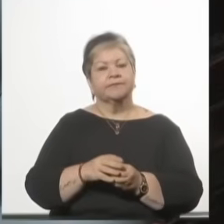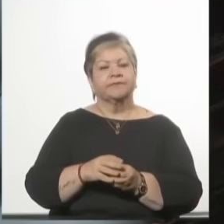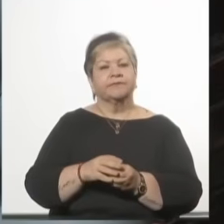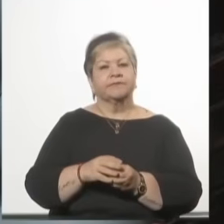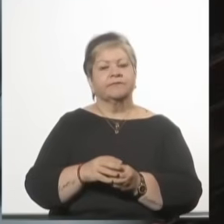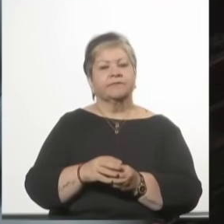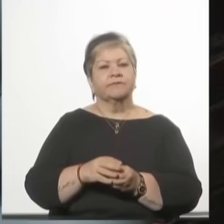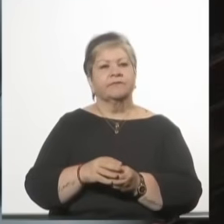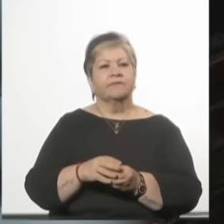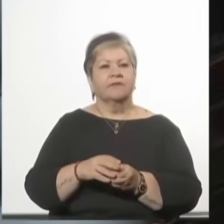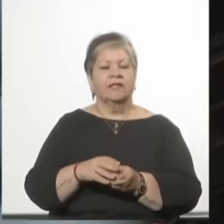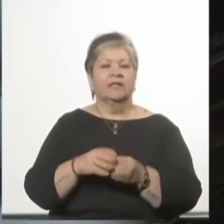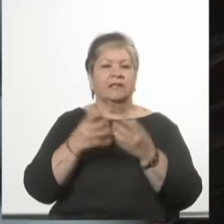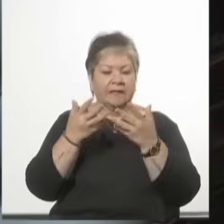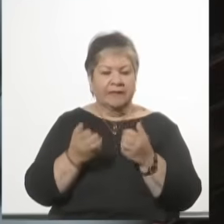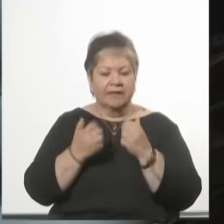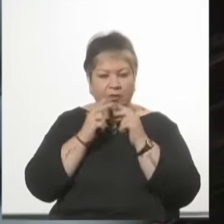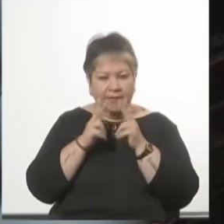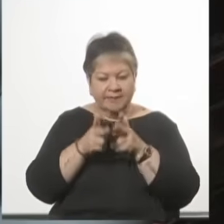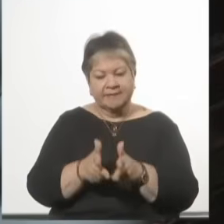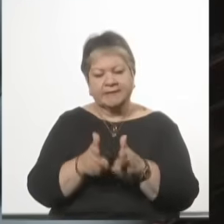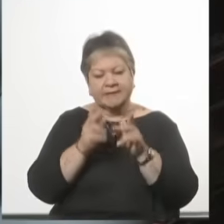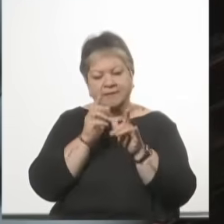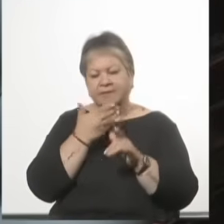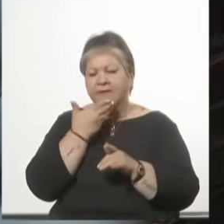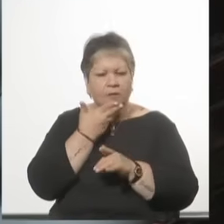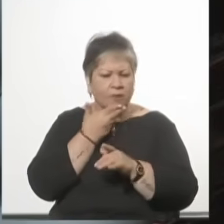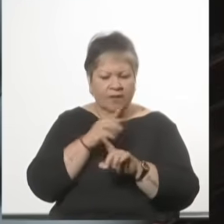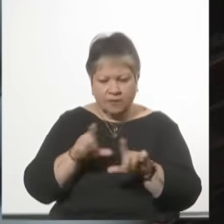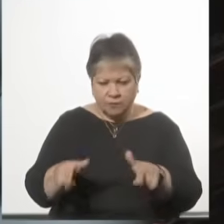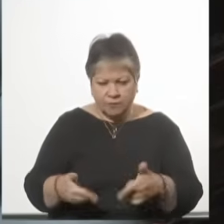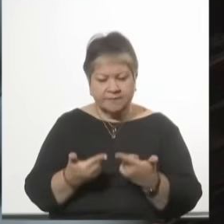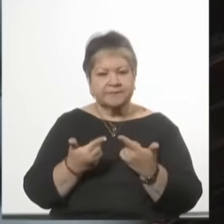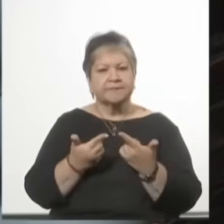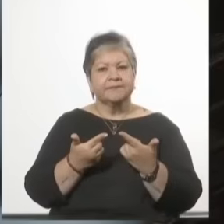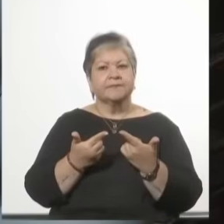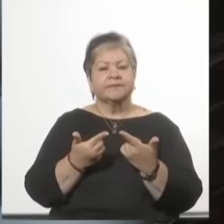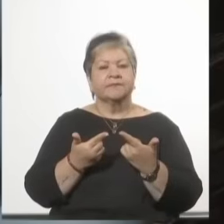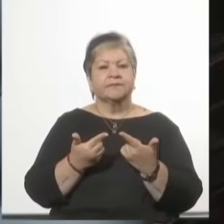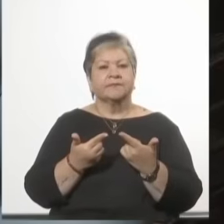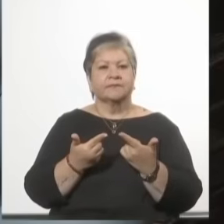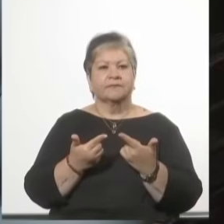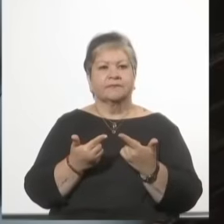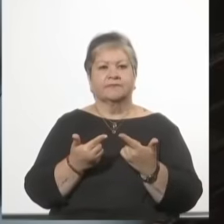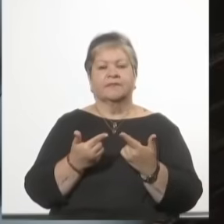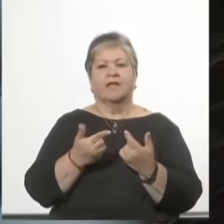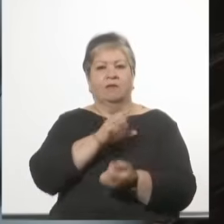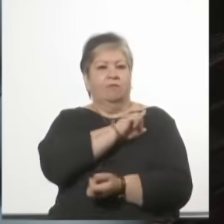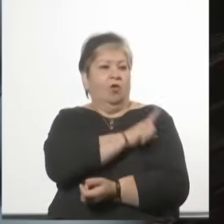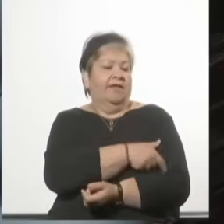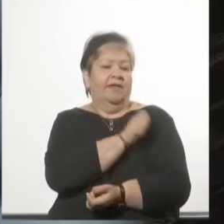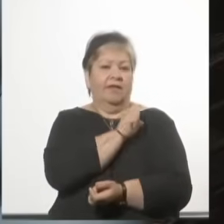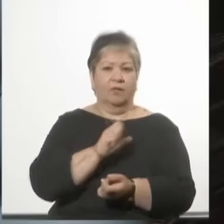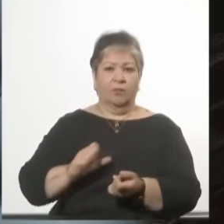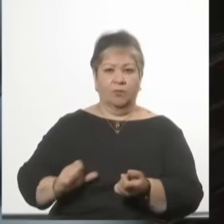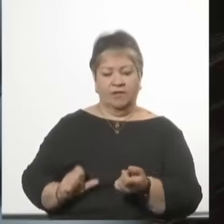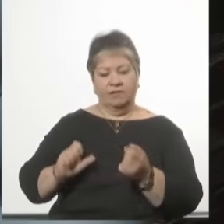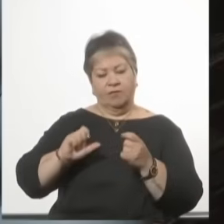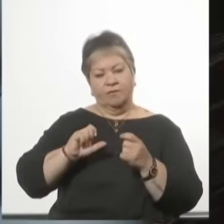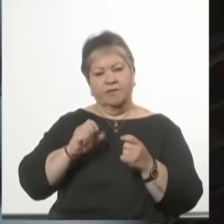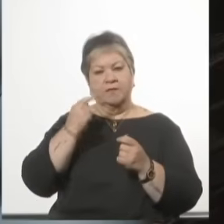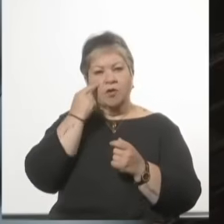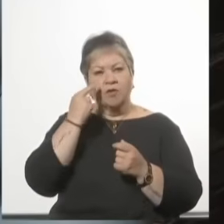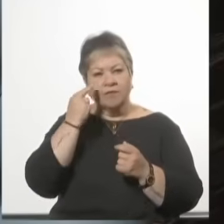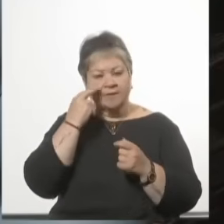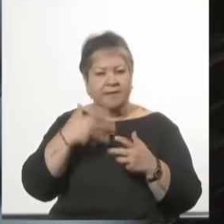despejar inicialmente cualquier atisbo de duda, que el Poder Ejecutivo, ante el escándalo mayúsculo derivado de los gravísimos